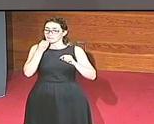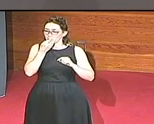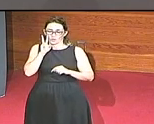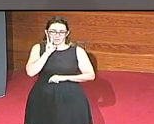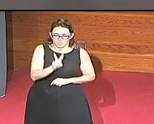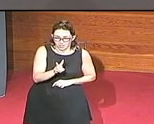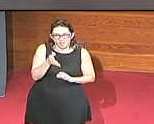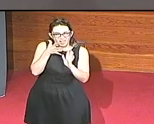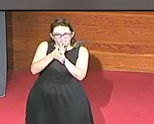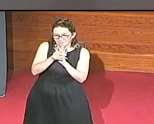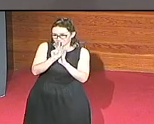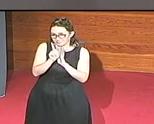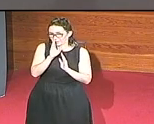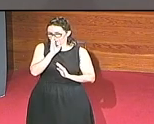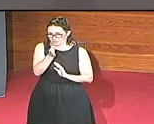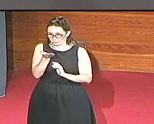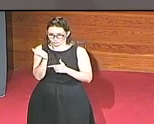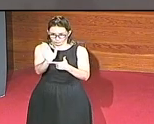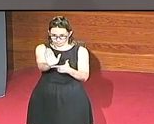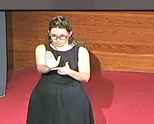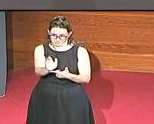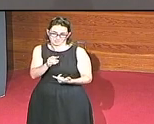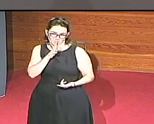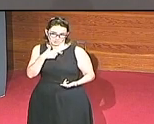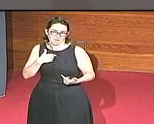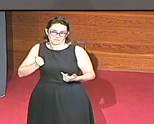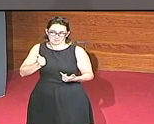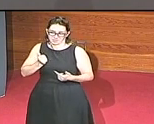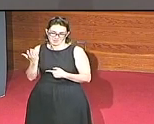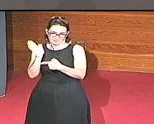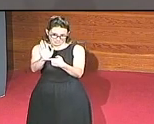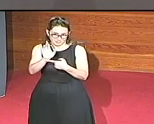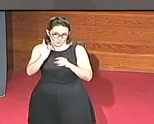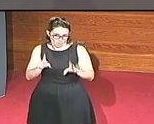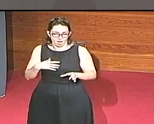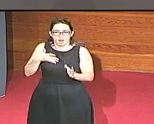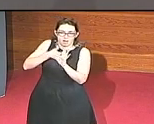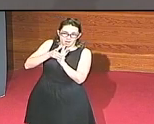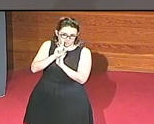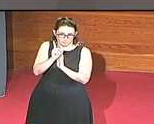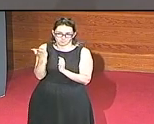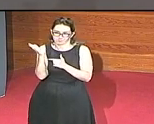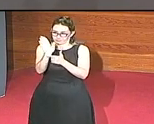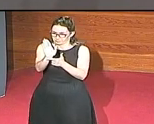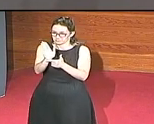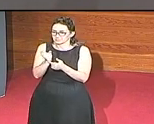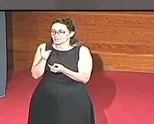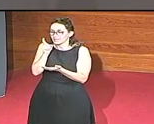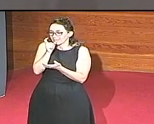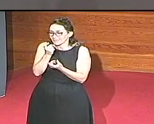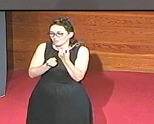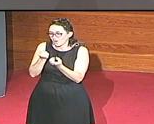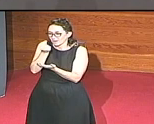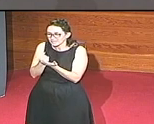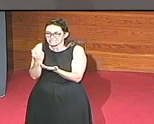entonces es lo que voy a intentar hacer está en este gatito no os voy a contar qué es la infografía y cómo lo hacemos la infografía las